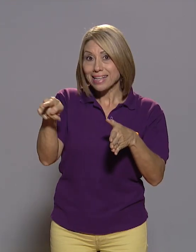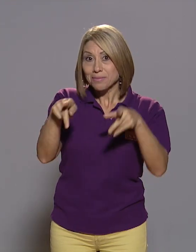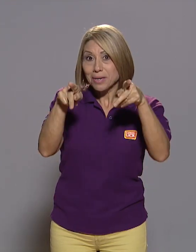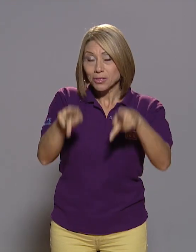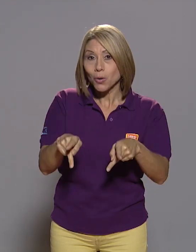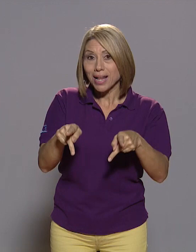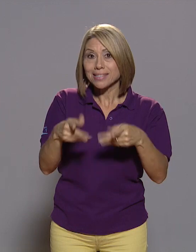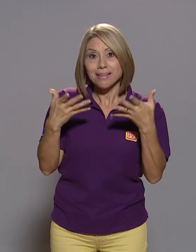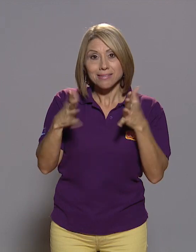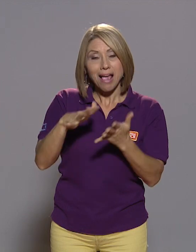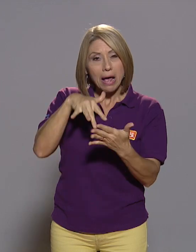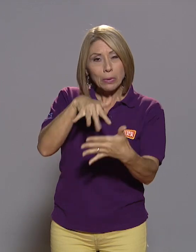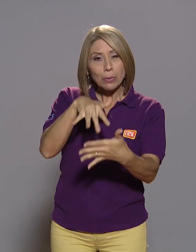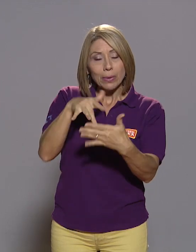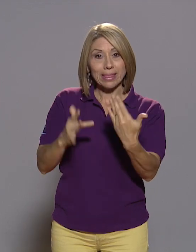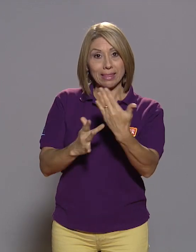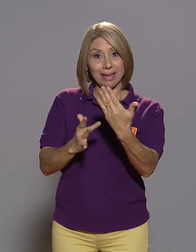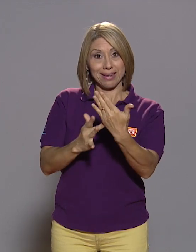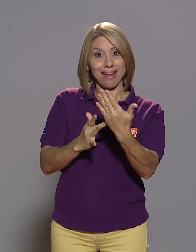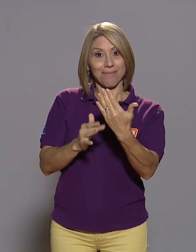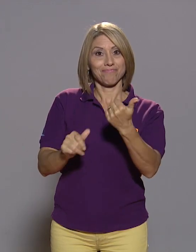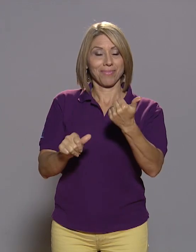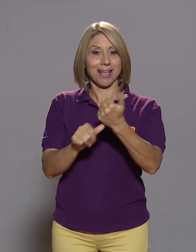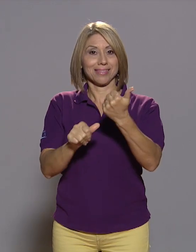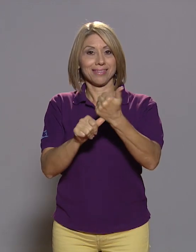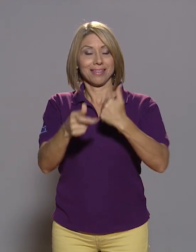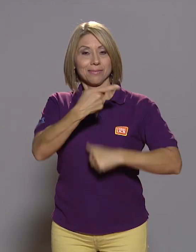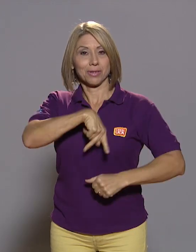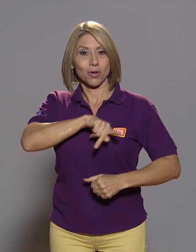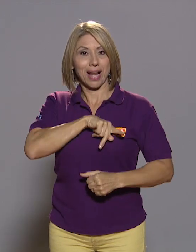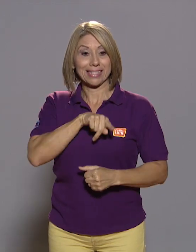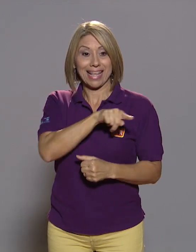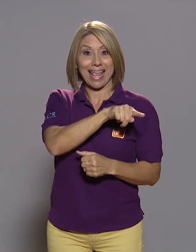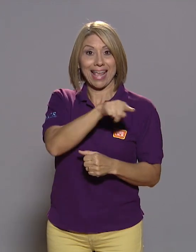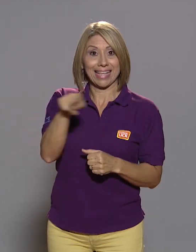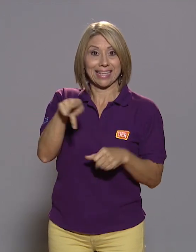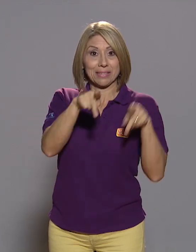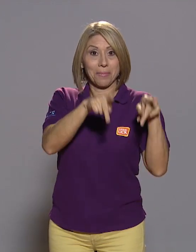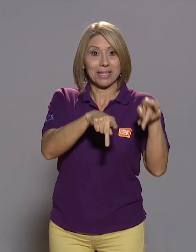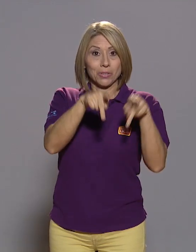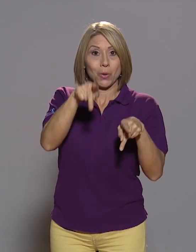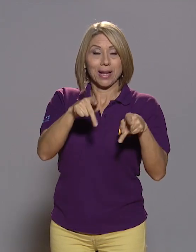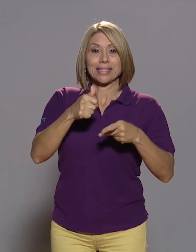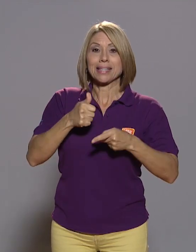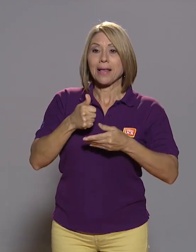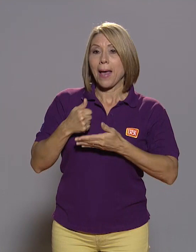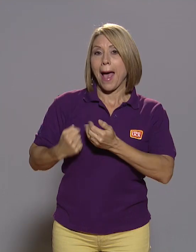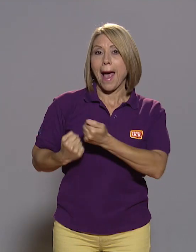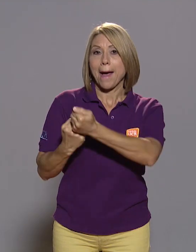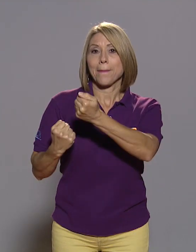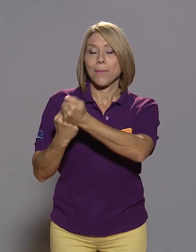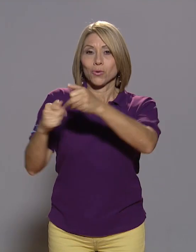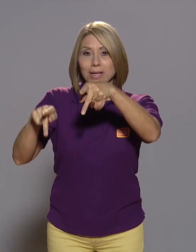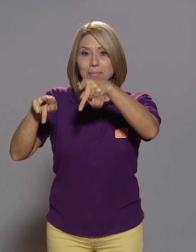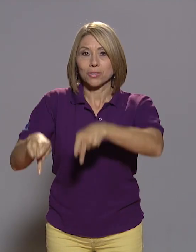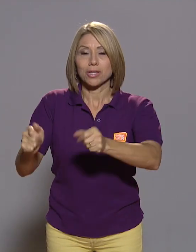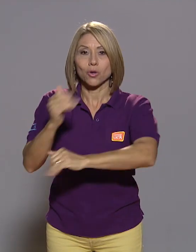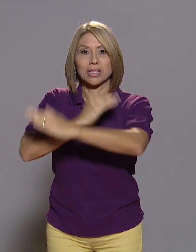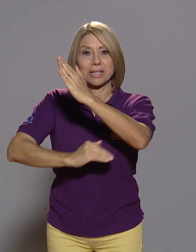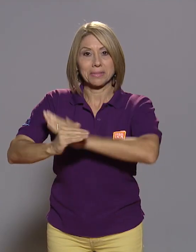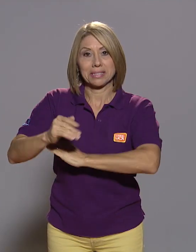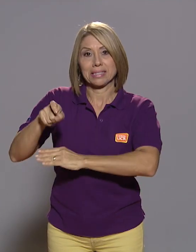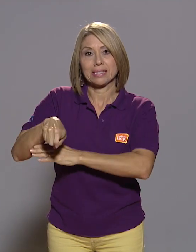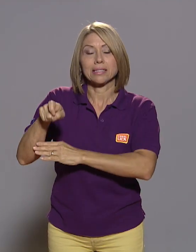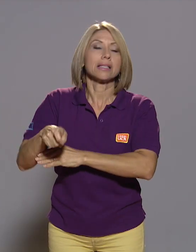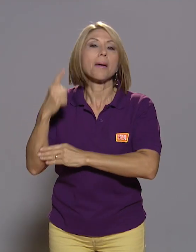técnica, ¿verdad?, para ser asistentes personales, vengan a apoyar a la persona con discapacidad que lo requiere para alguna actividad de la